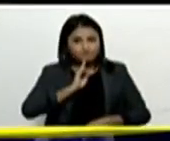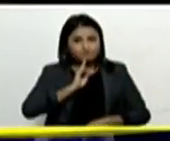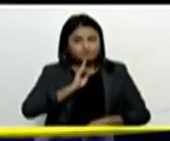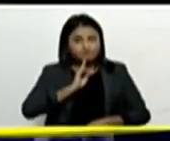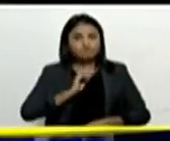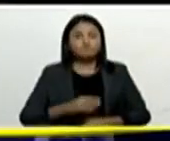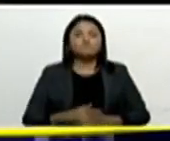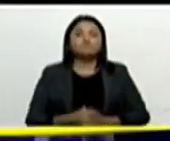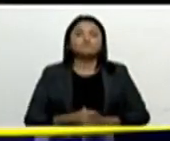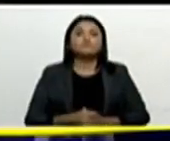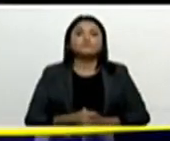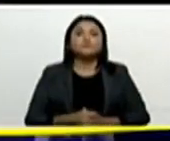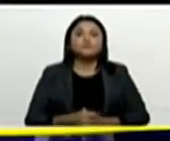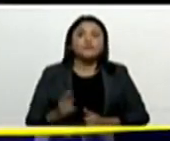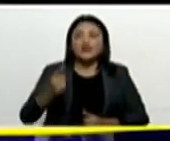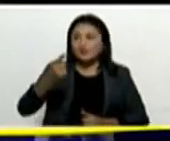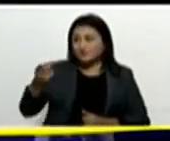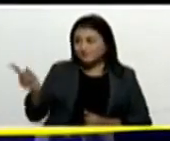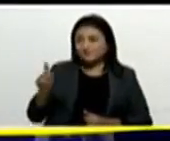para aquellos que